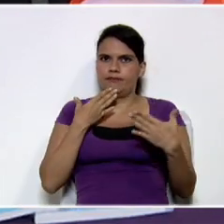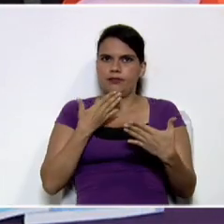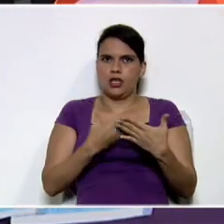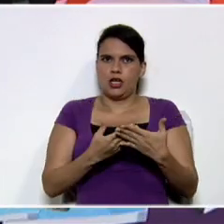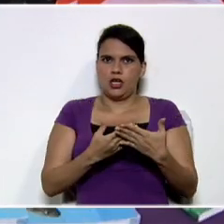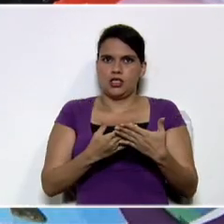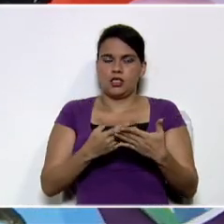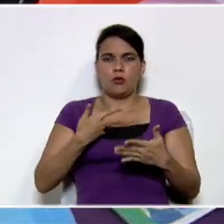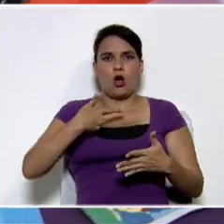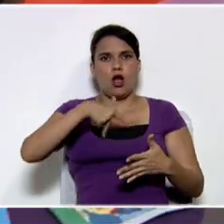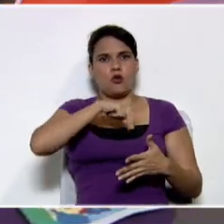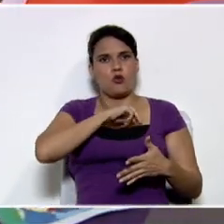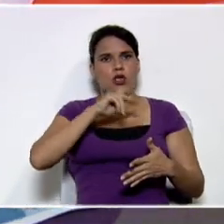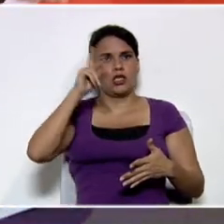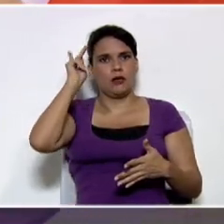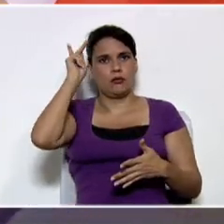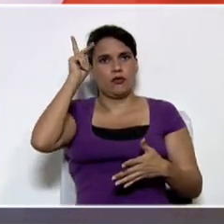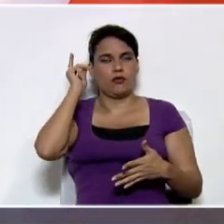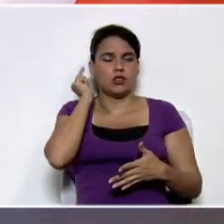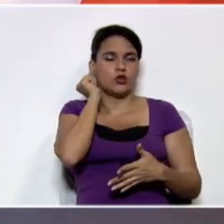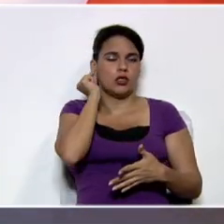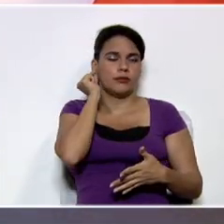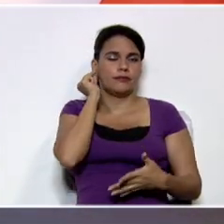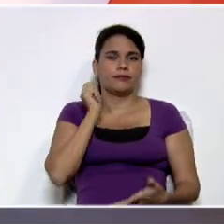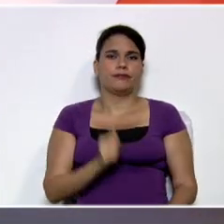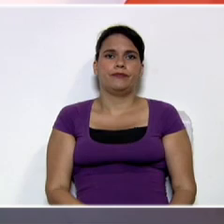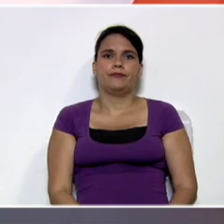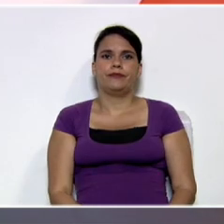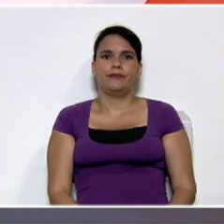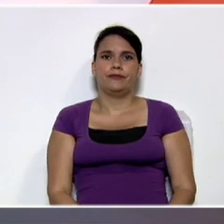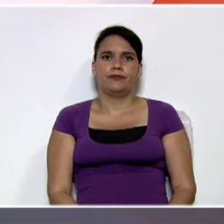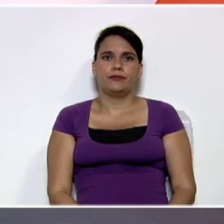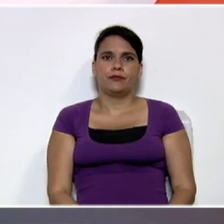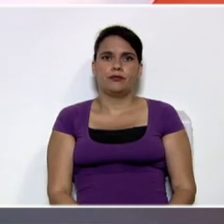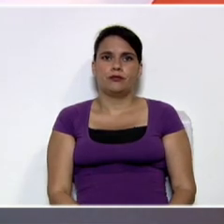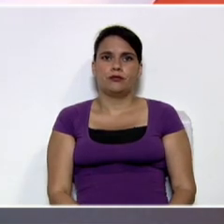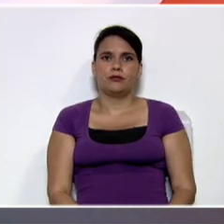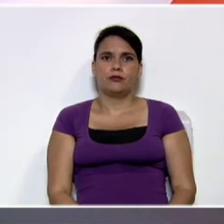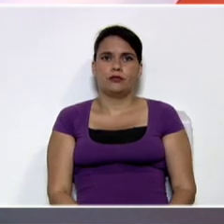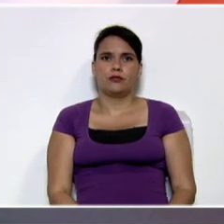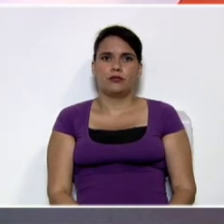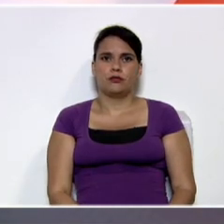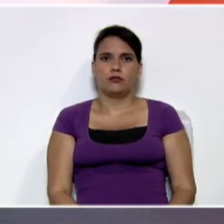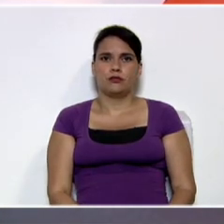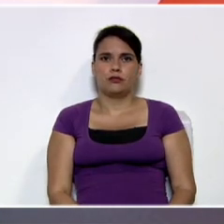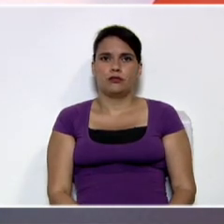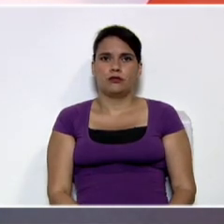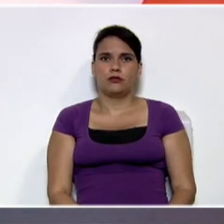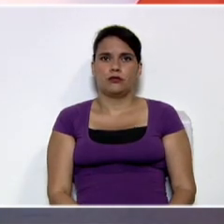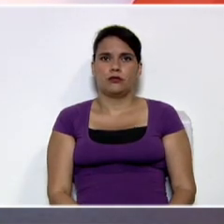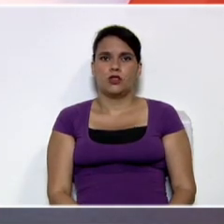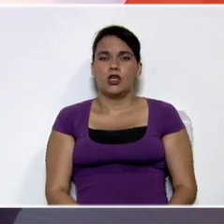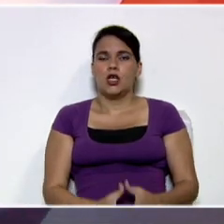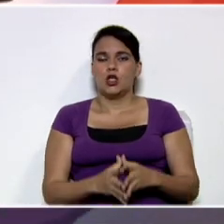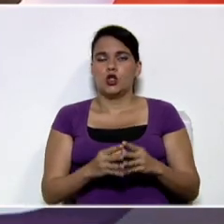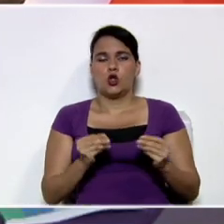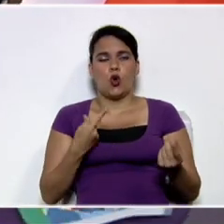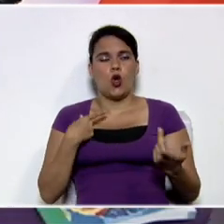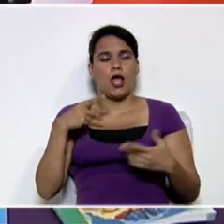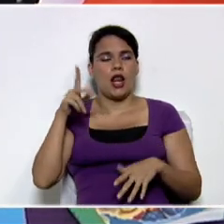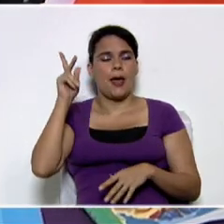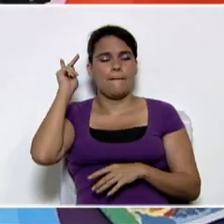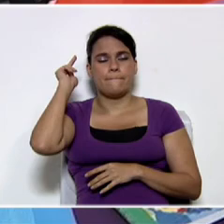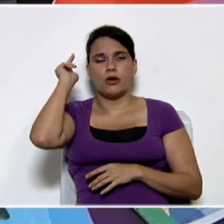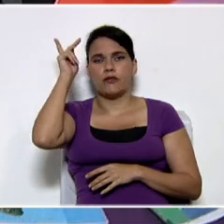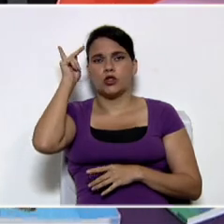a nuestras profesoras Noelia Molina, María Gabriela Ravelo, Gleida Martínez, por supuesto, y Lilian Salazar en la modalidad